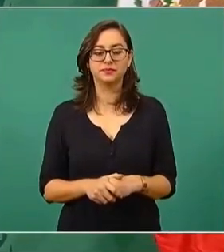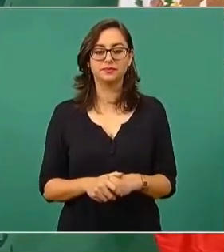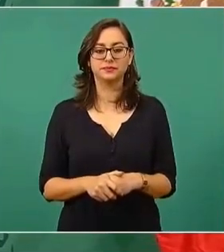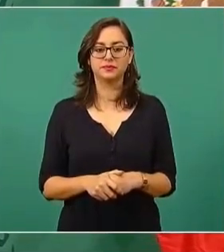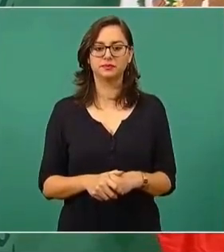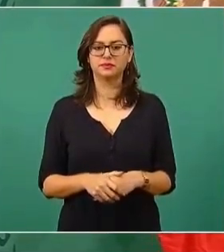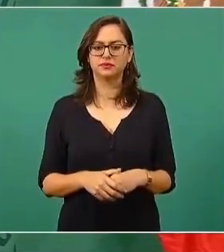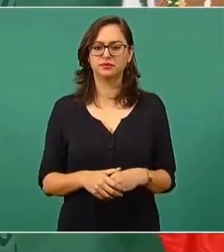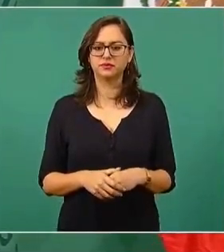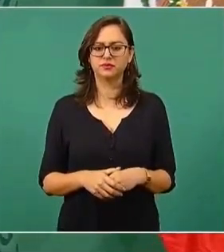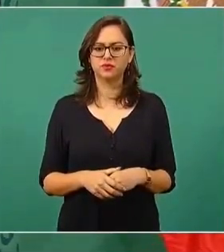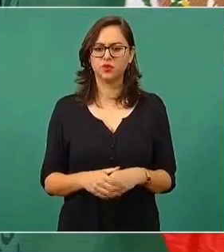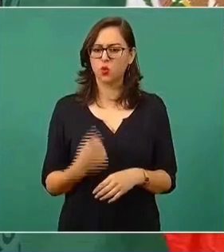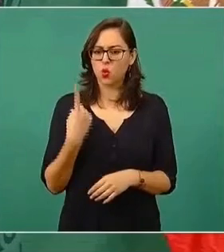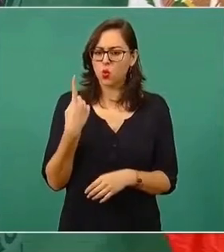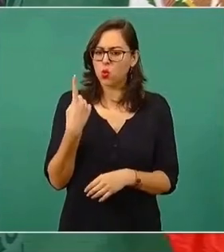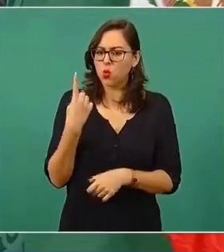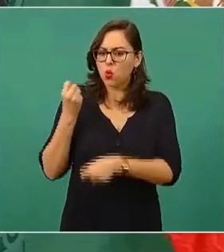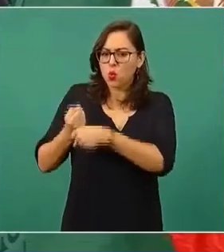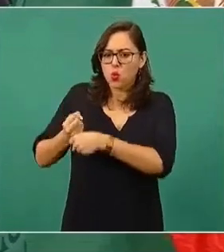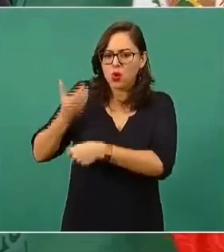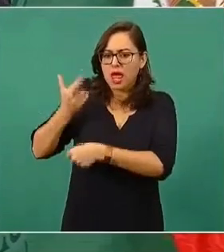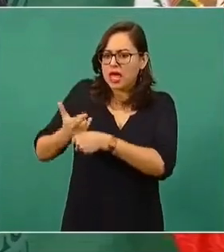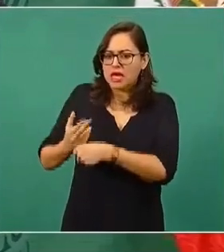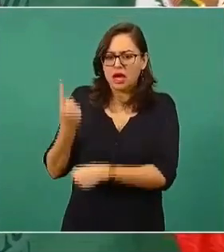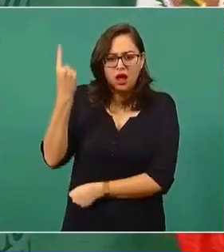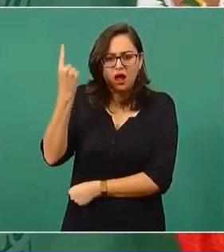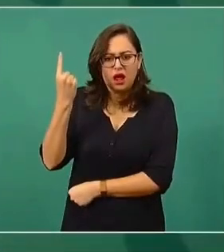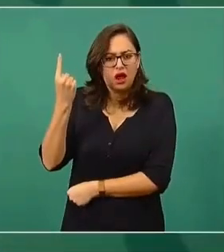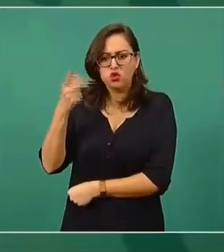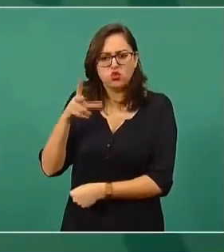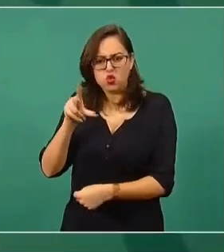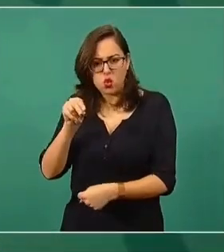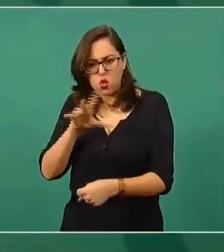¿Qué no lo puedes hacer con un organismo?